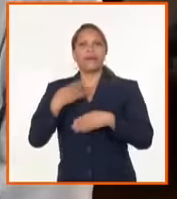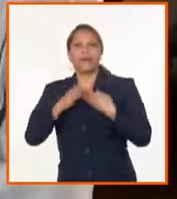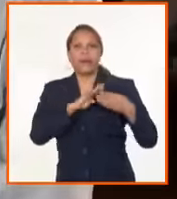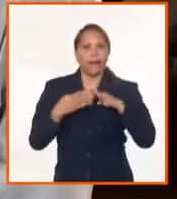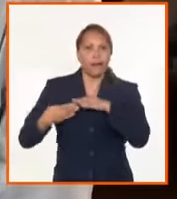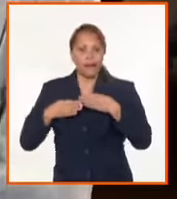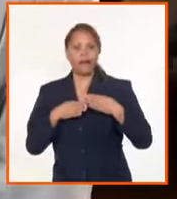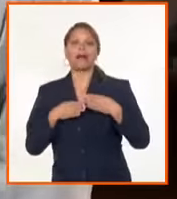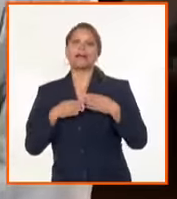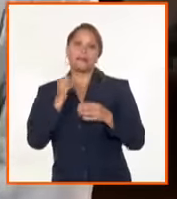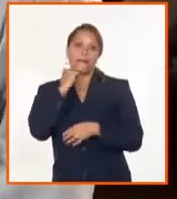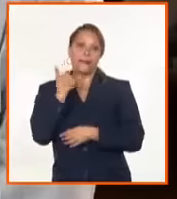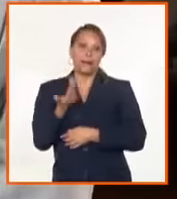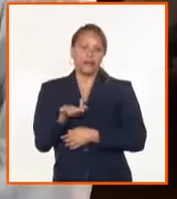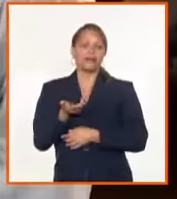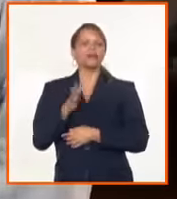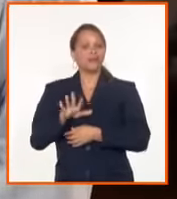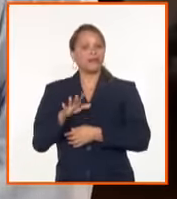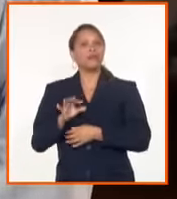formas, o por lo menos en lo que yo opino,